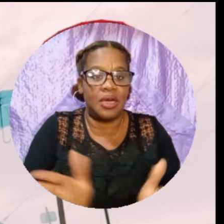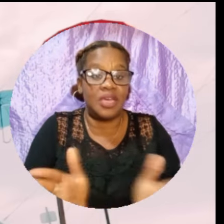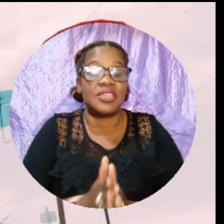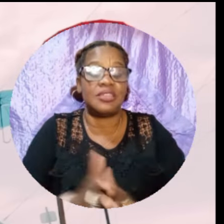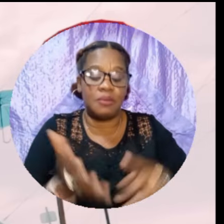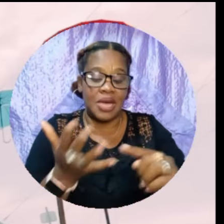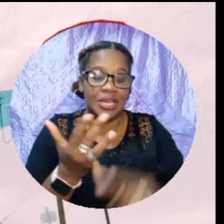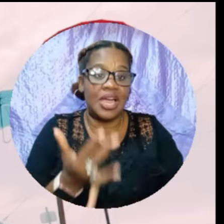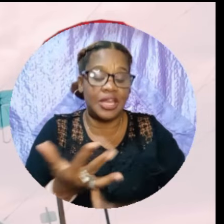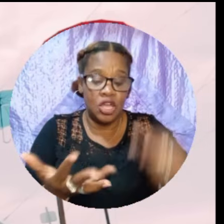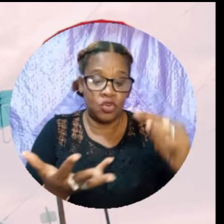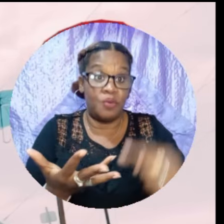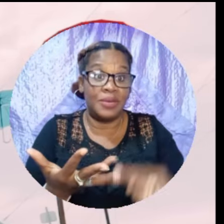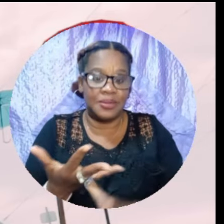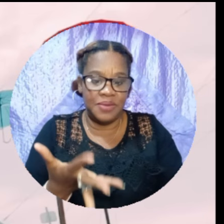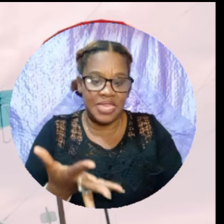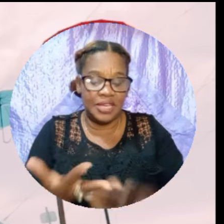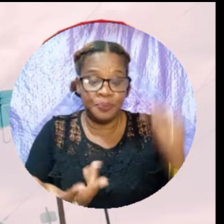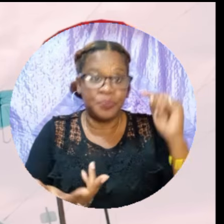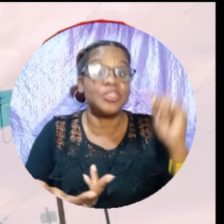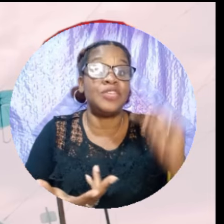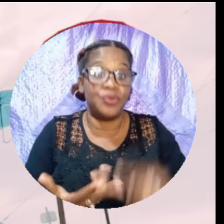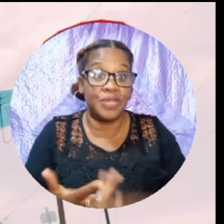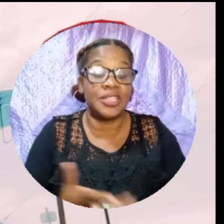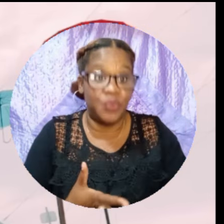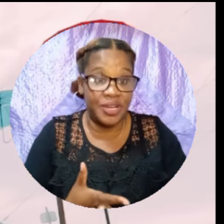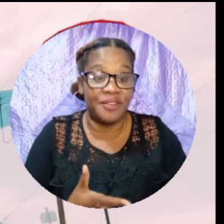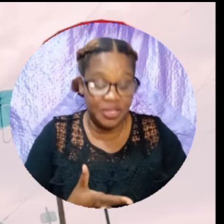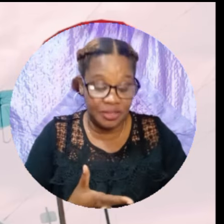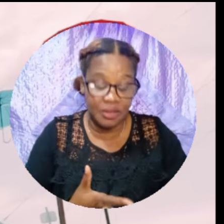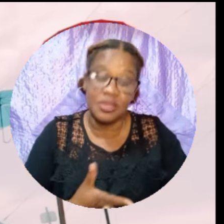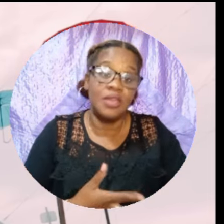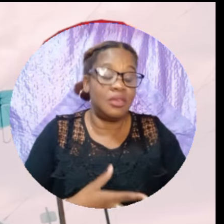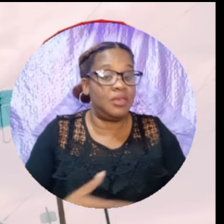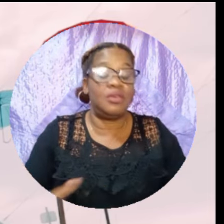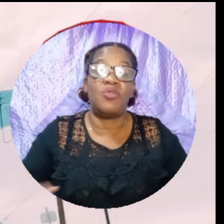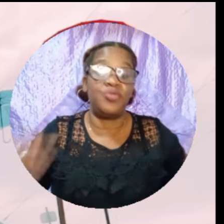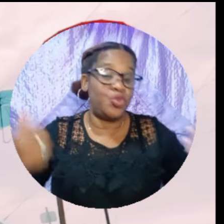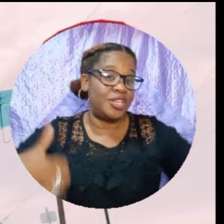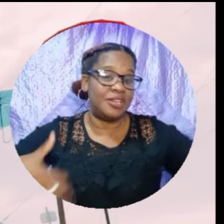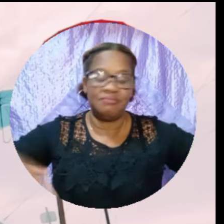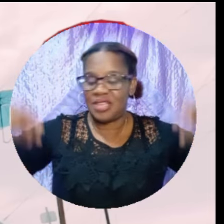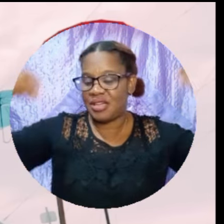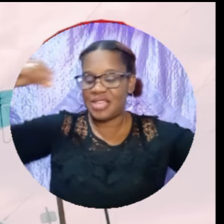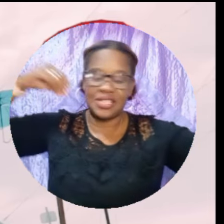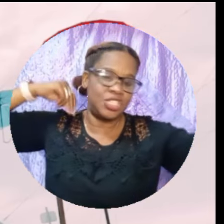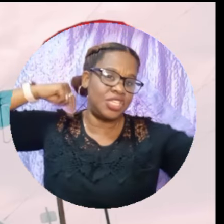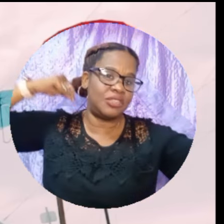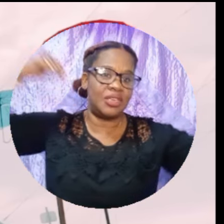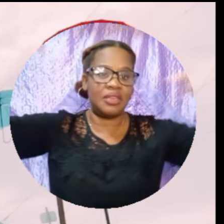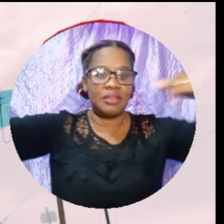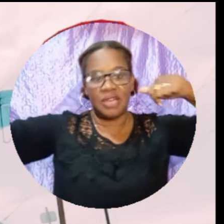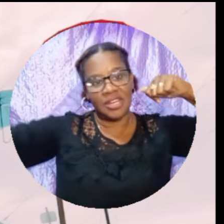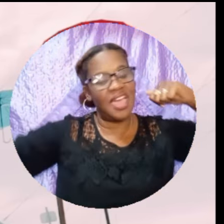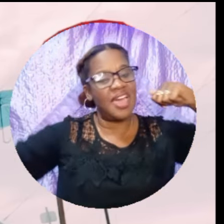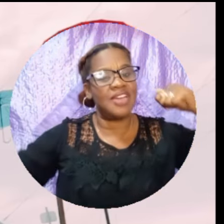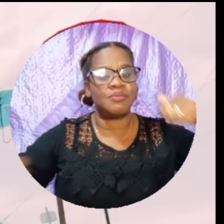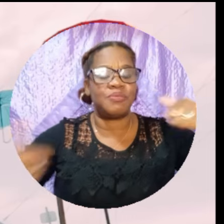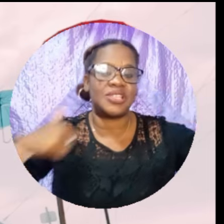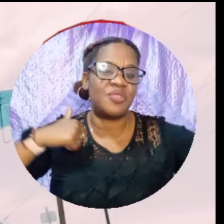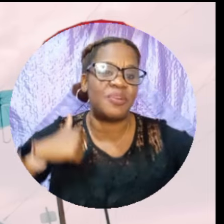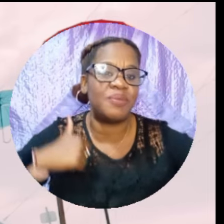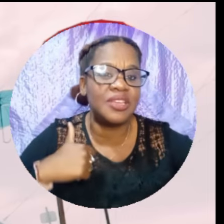carismática. Ahí se debe bailar, comer bien, disfrutar de buenas vistas y confluir. Hacer chistes,